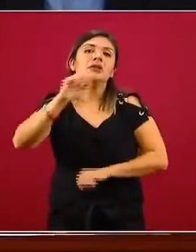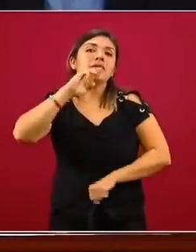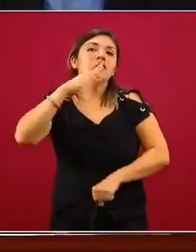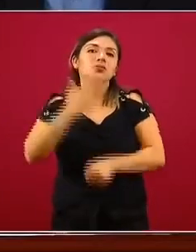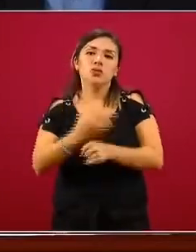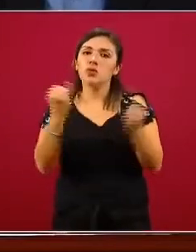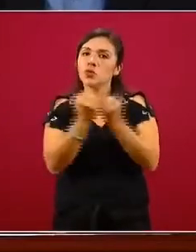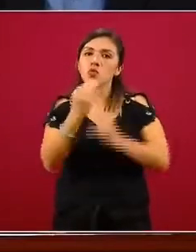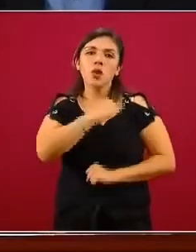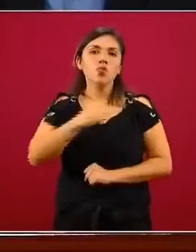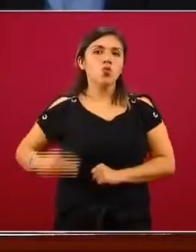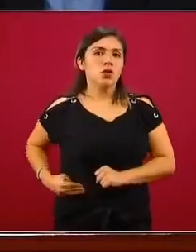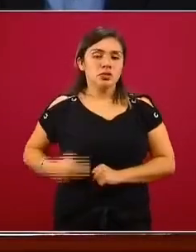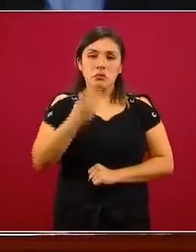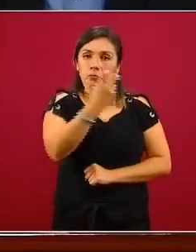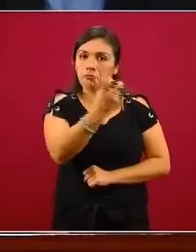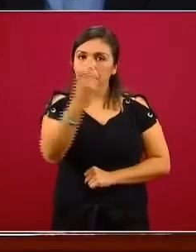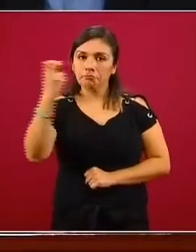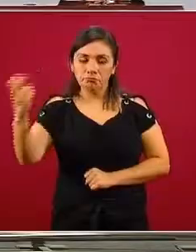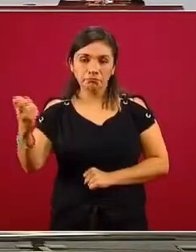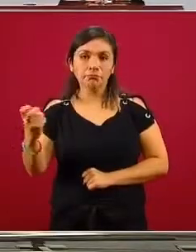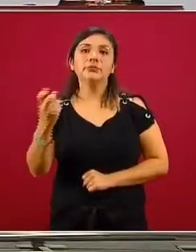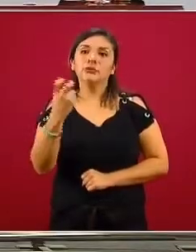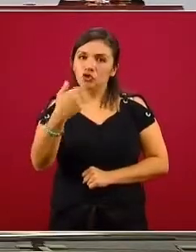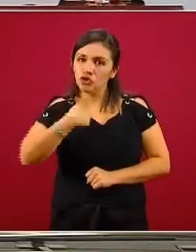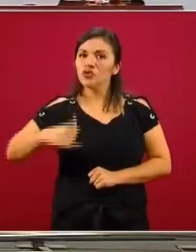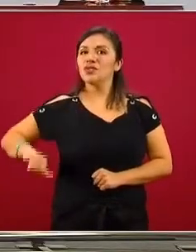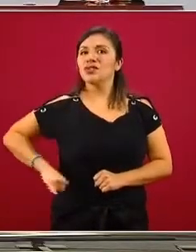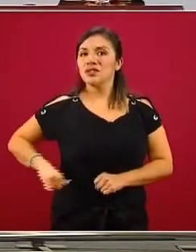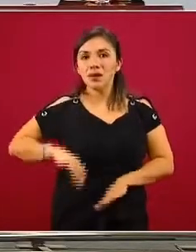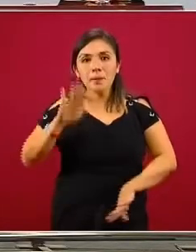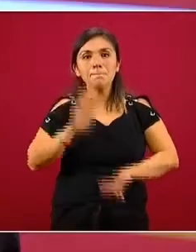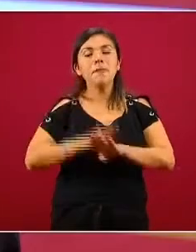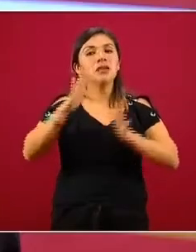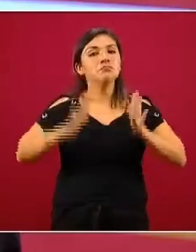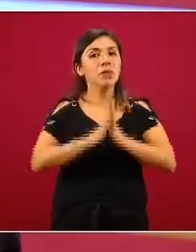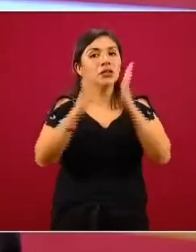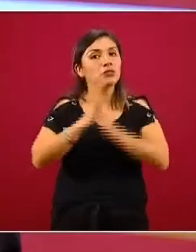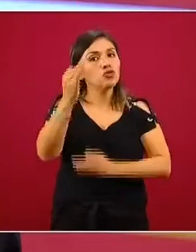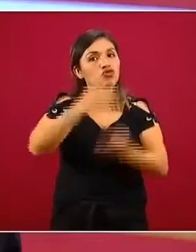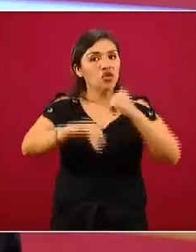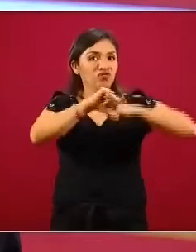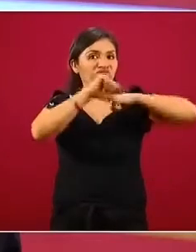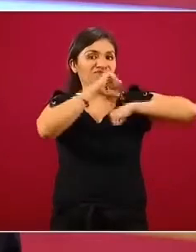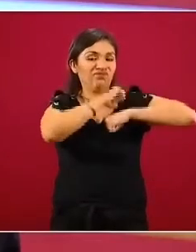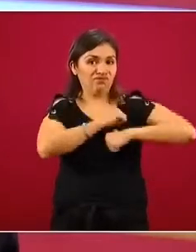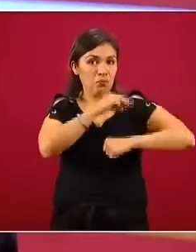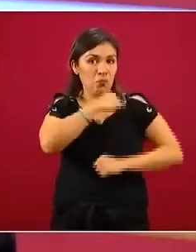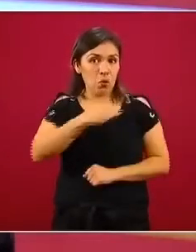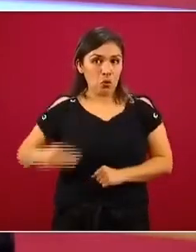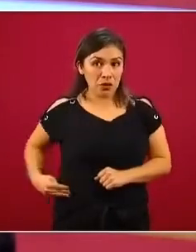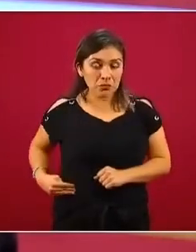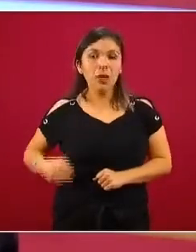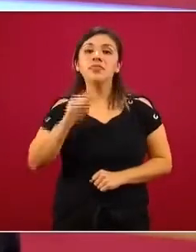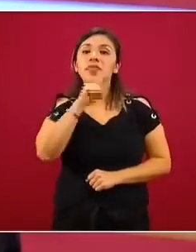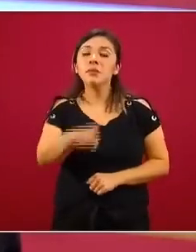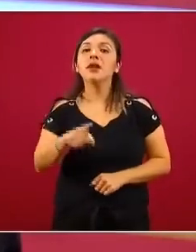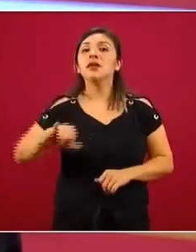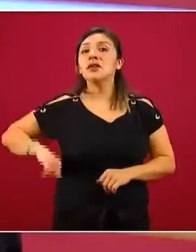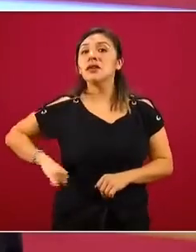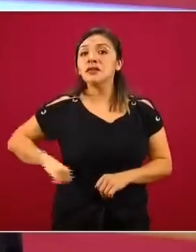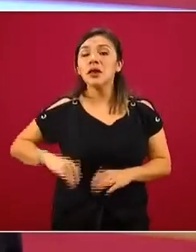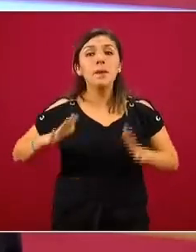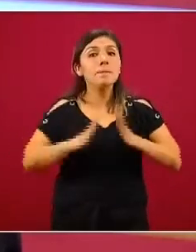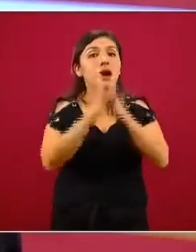también municipal. Entonces, efectivamente, nos interesa mucho la participación de las autoridades municipales, nos interesa mucho